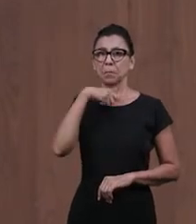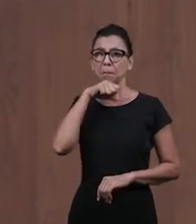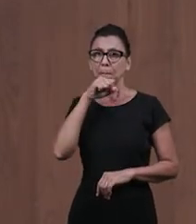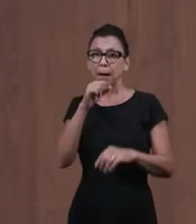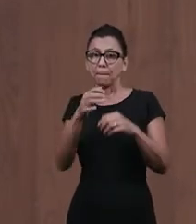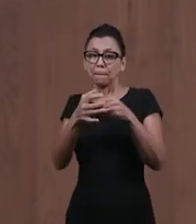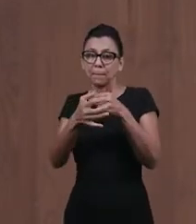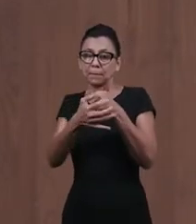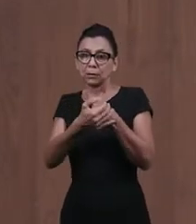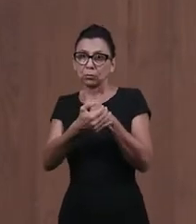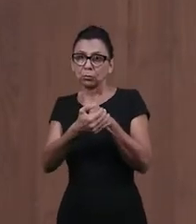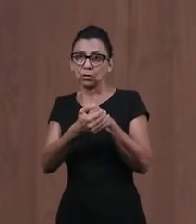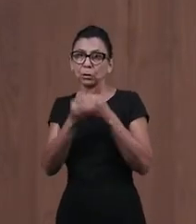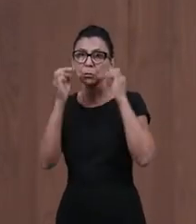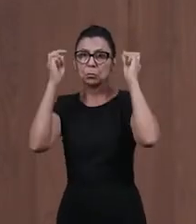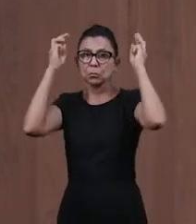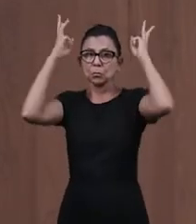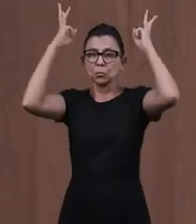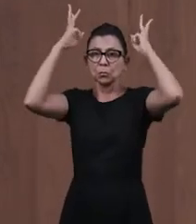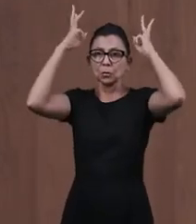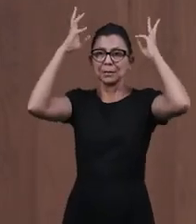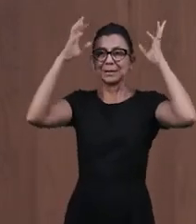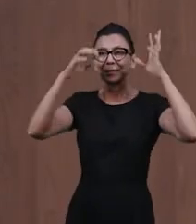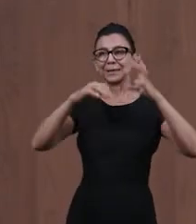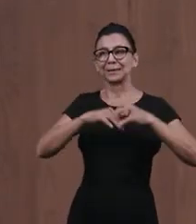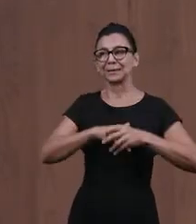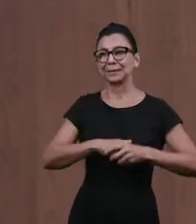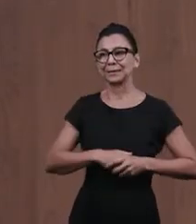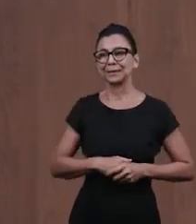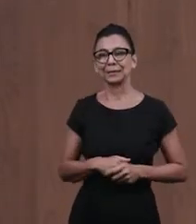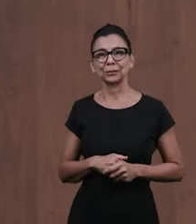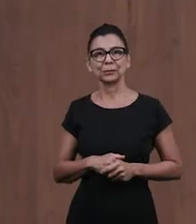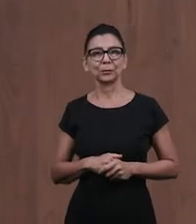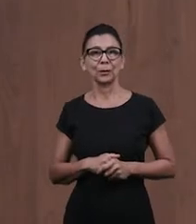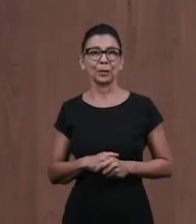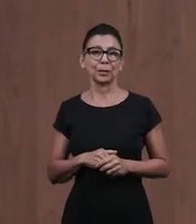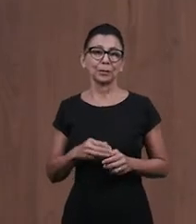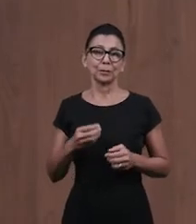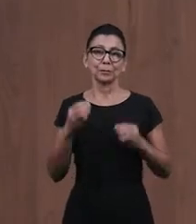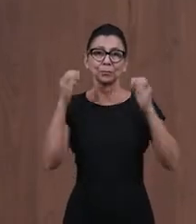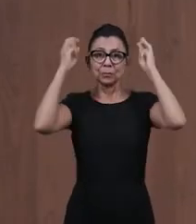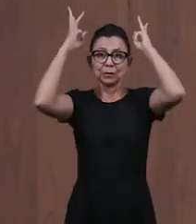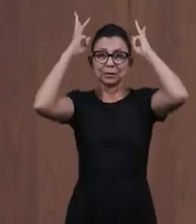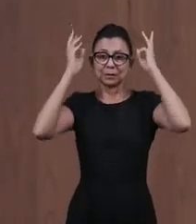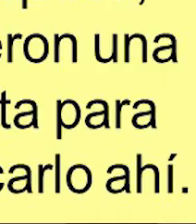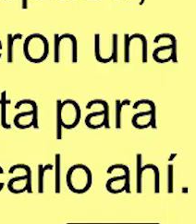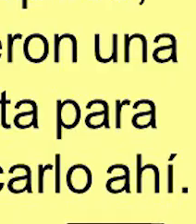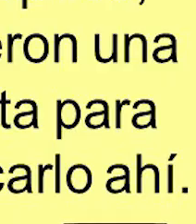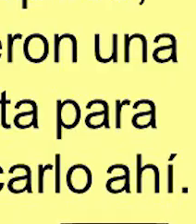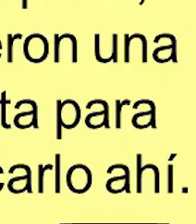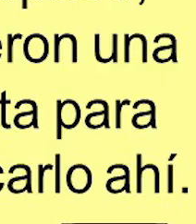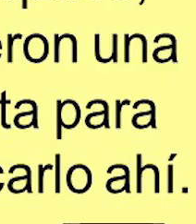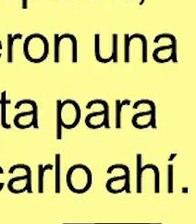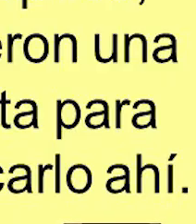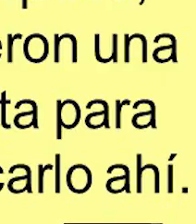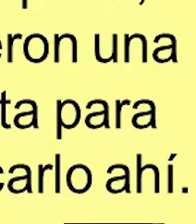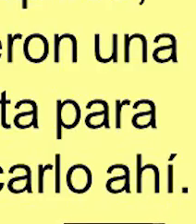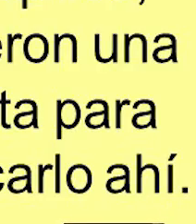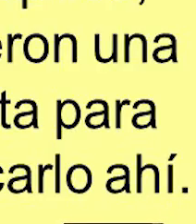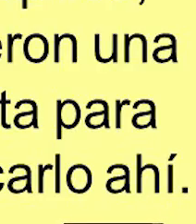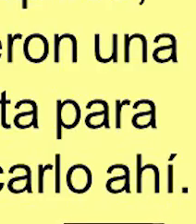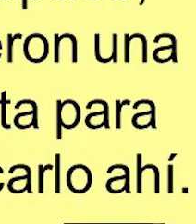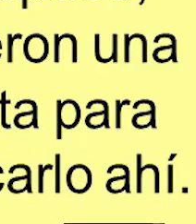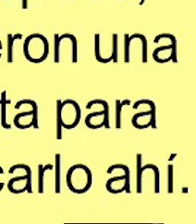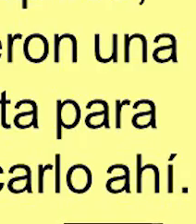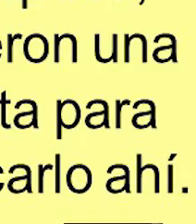pasando y Jocabet no podía esconderlo más a Moisés. porque Faraón había